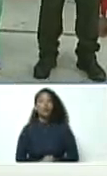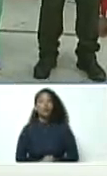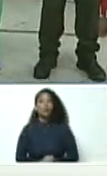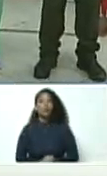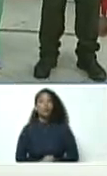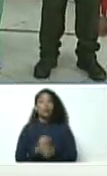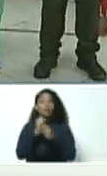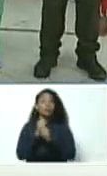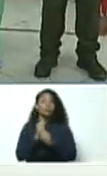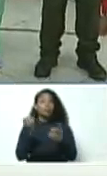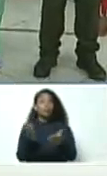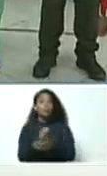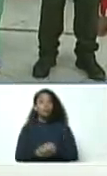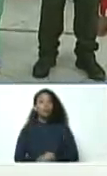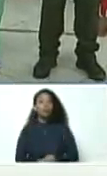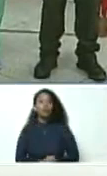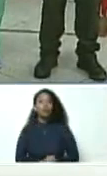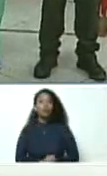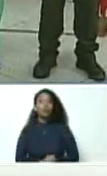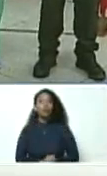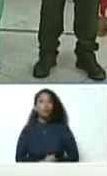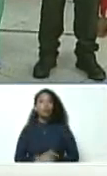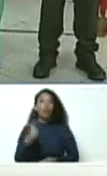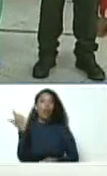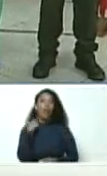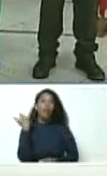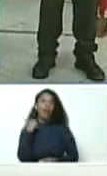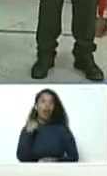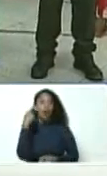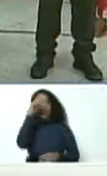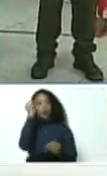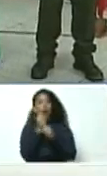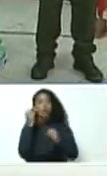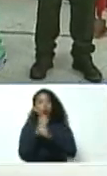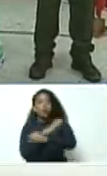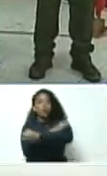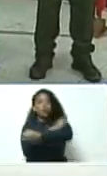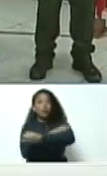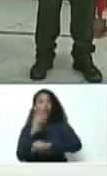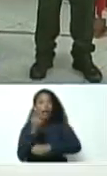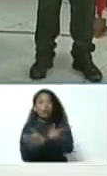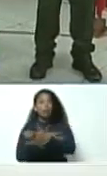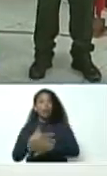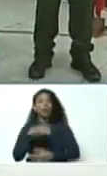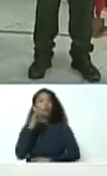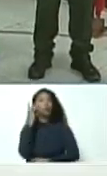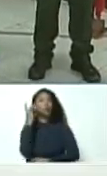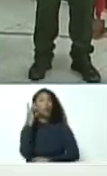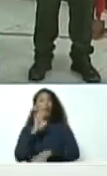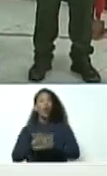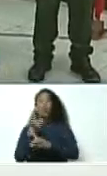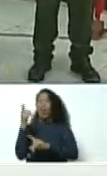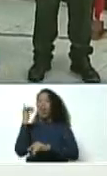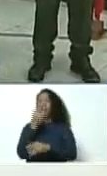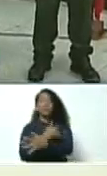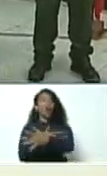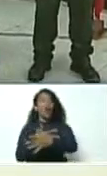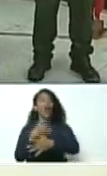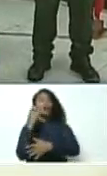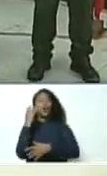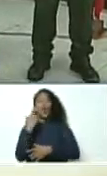Esperemos. La vieja oligarquía rancia de los apellidos, de sangre azul, porque ellos tienen la sangre azul.